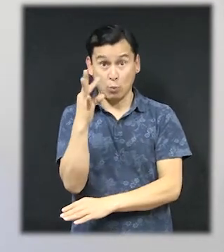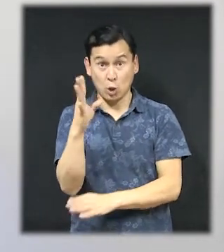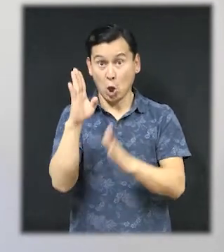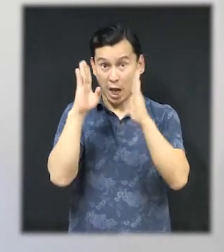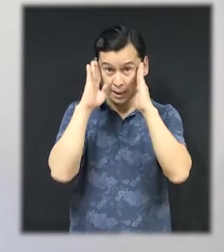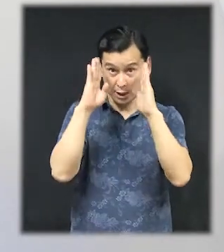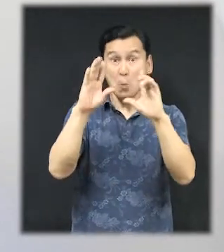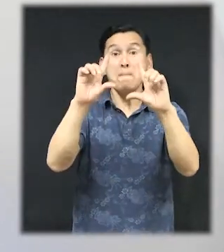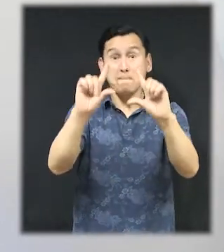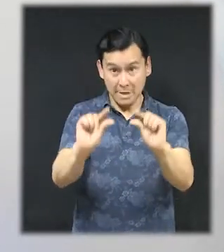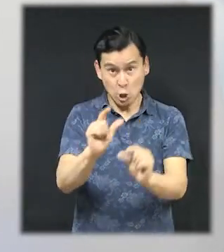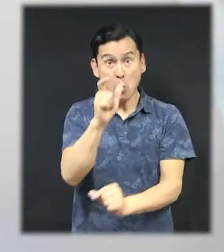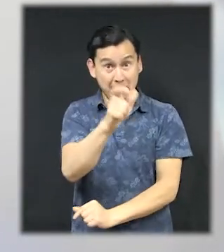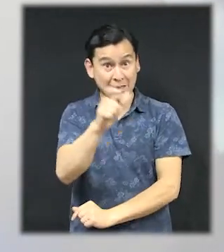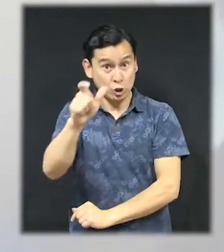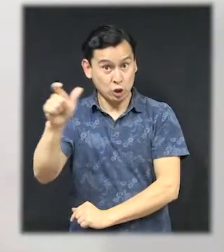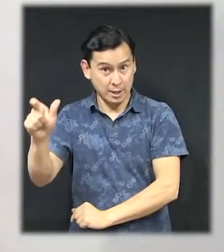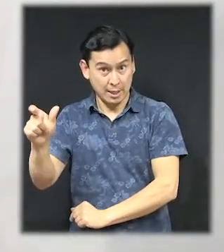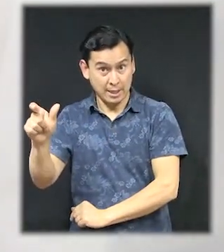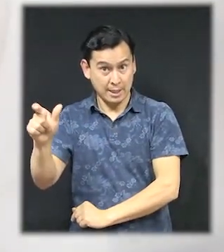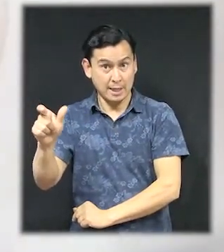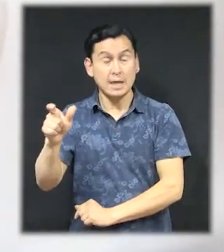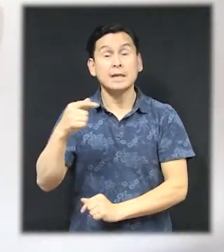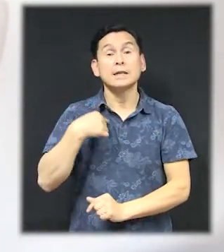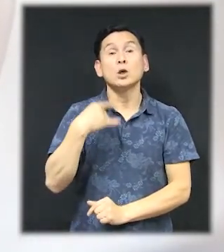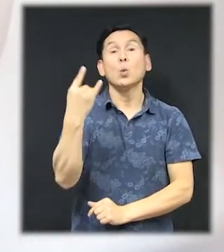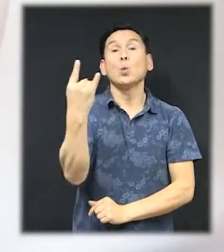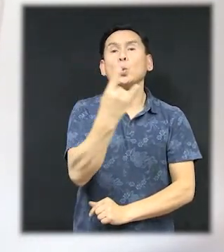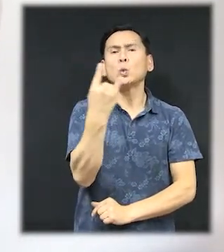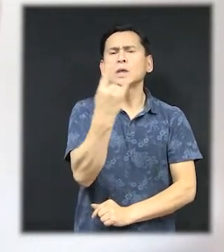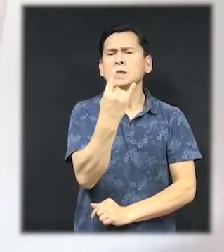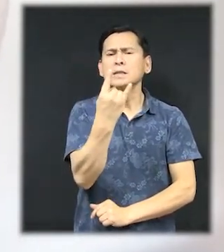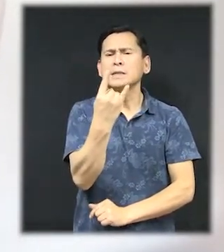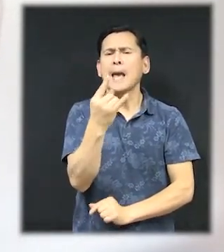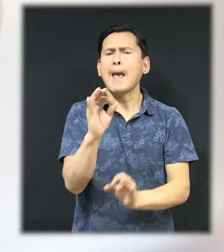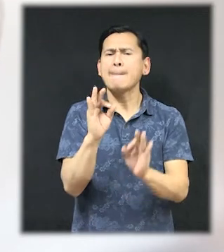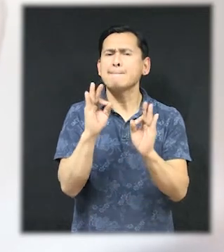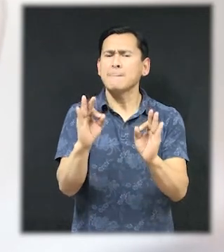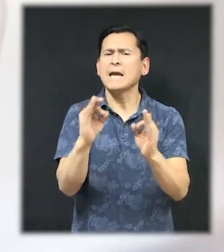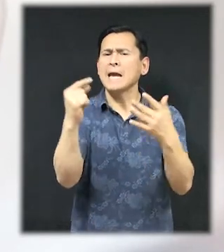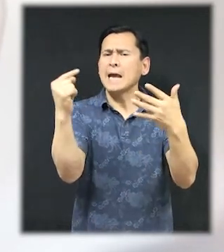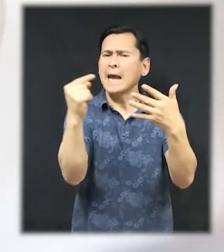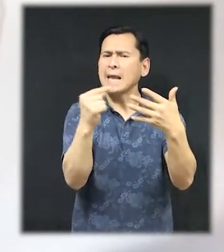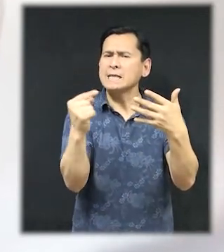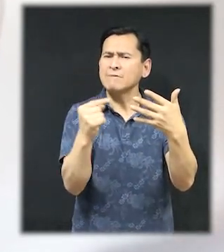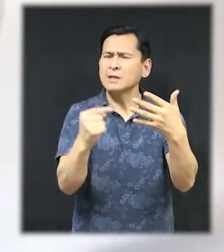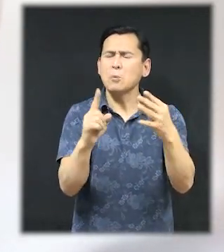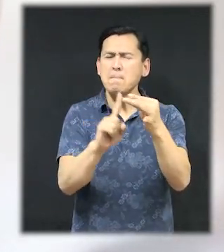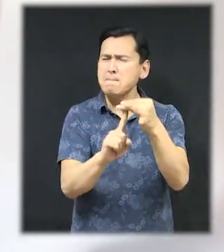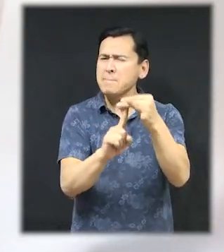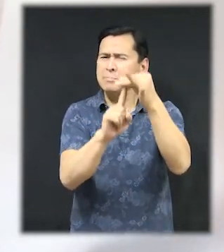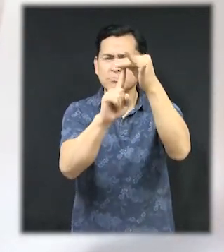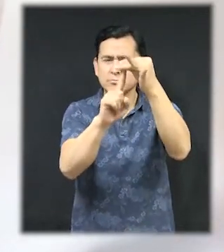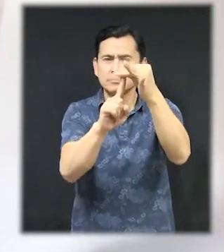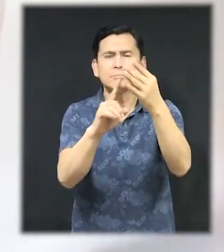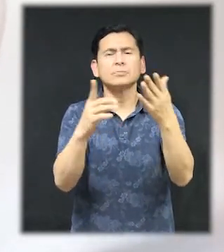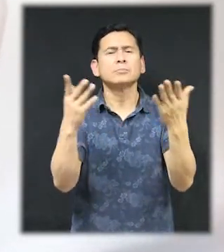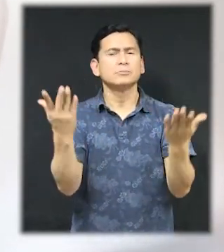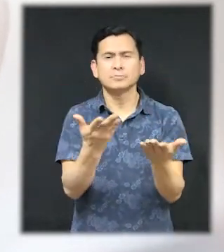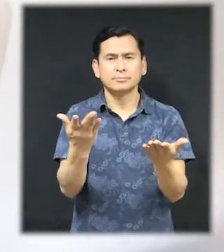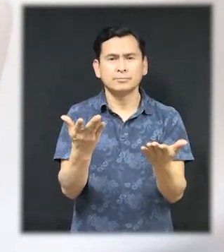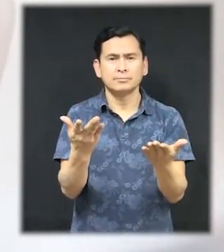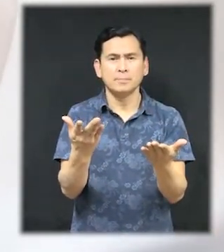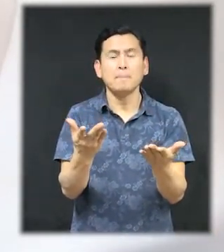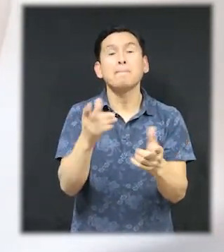clasificación principalmente a los pacientes C1, C2, C3, con